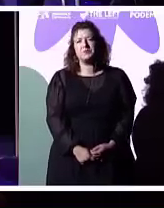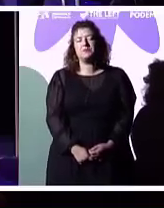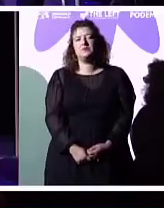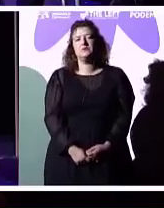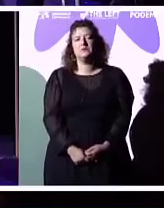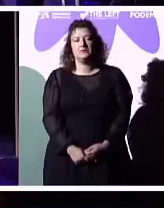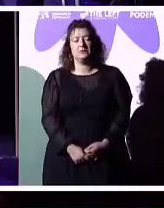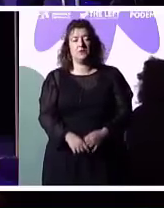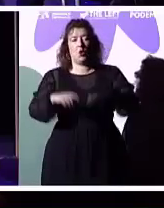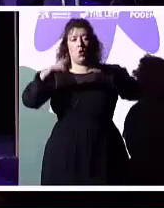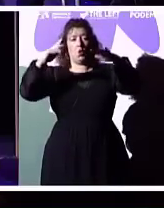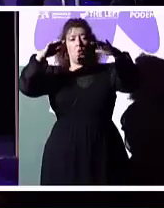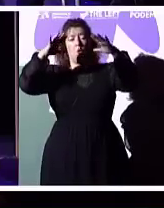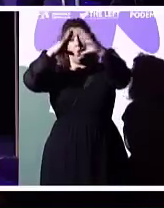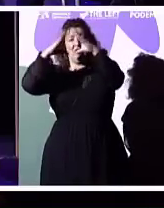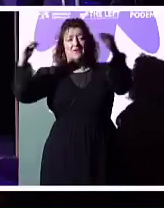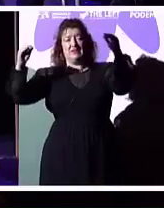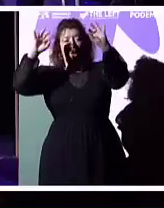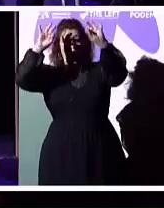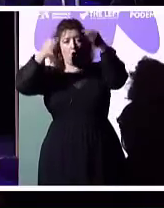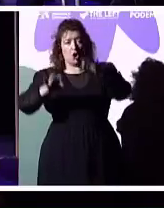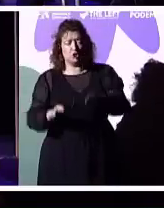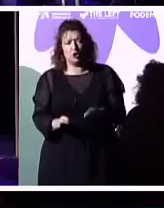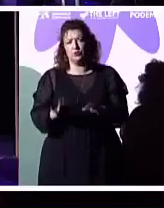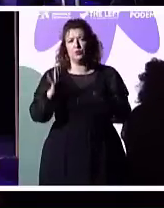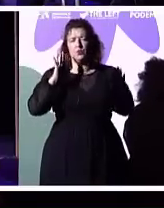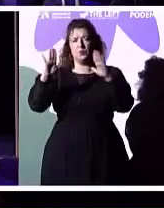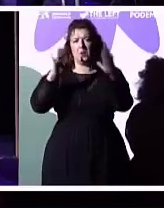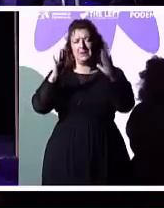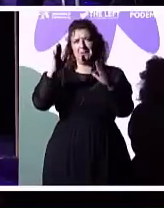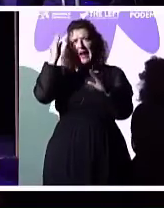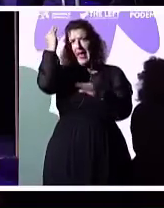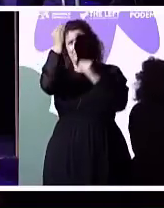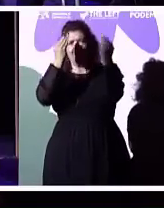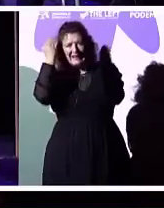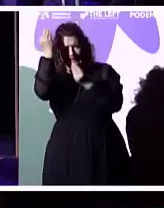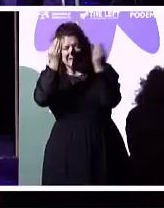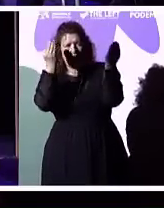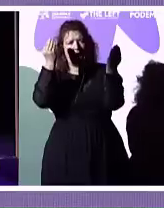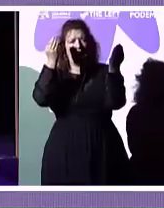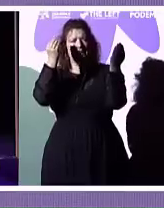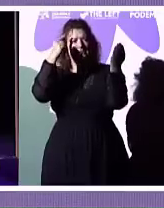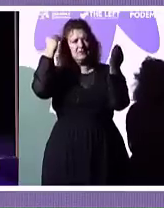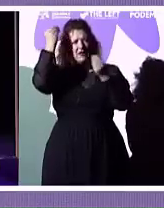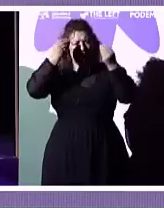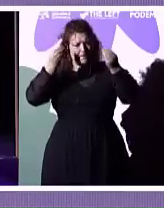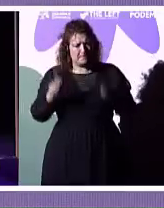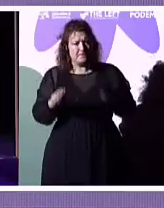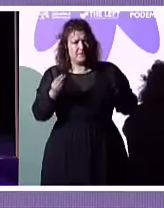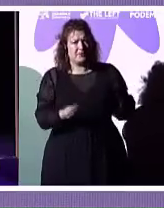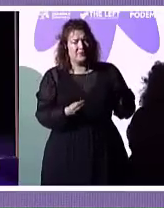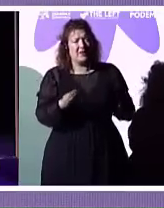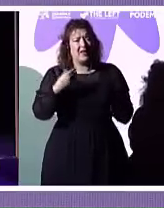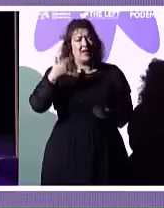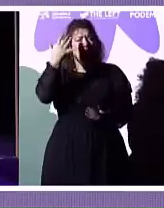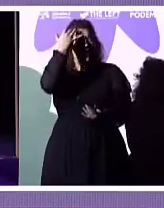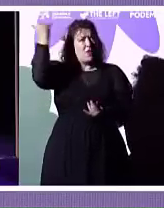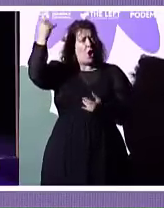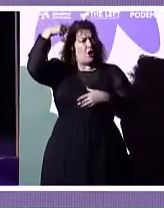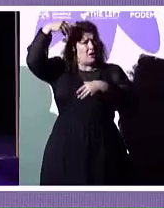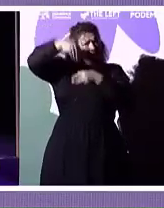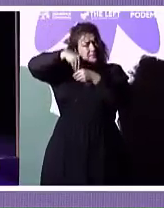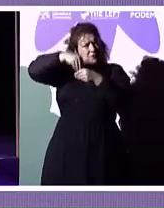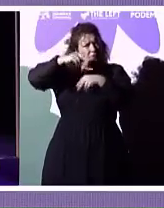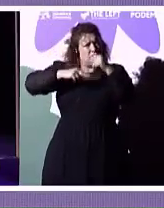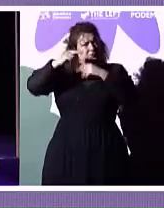la uni de otoño es un momento para pensar para reflexionar para armarnos ideológicamente para